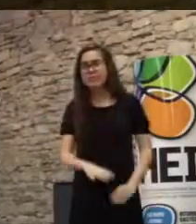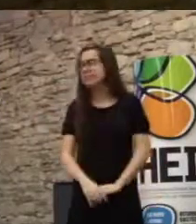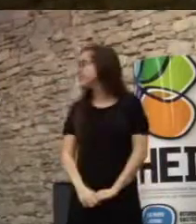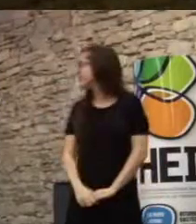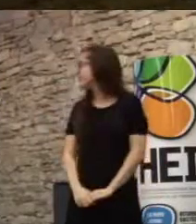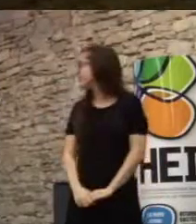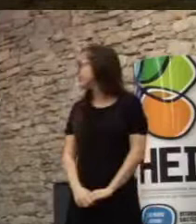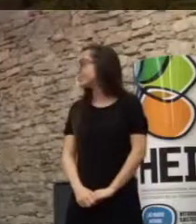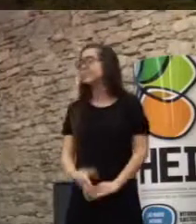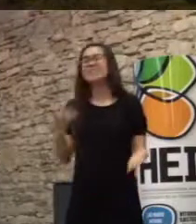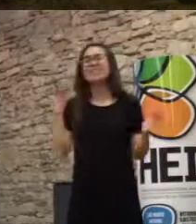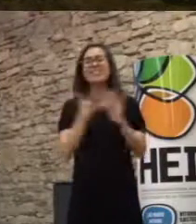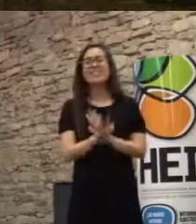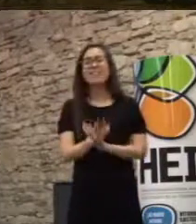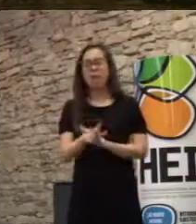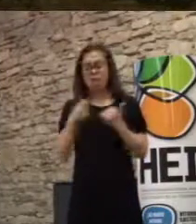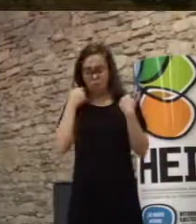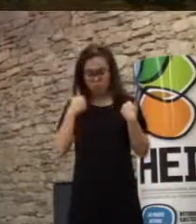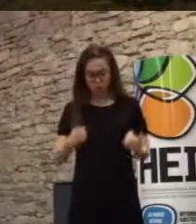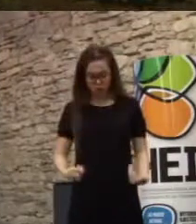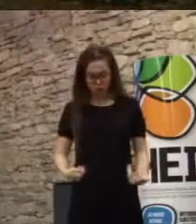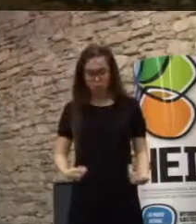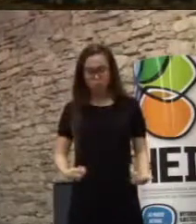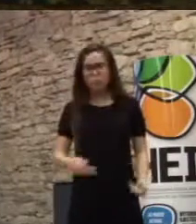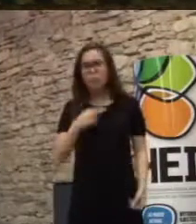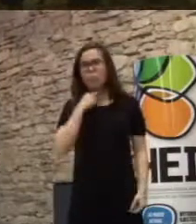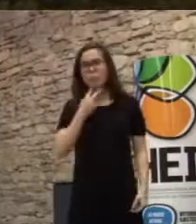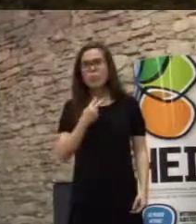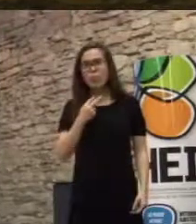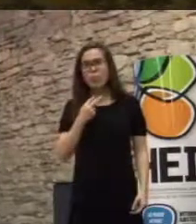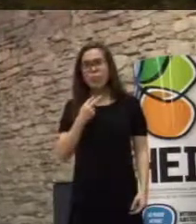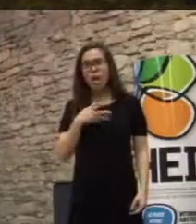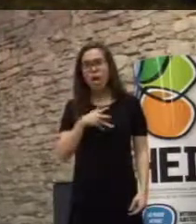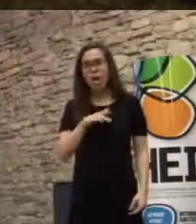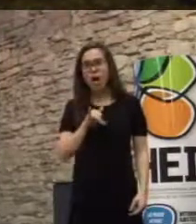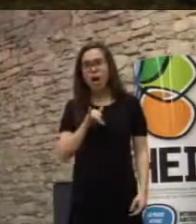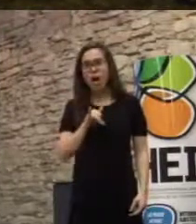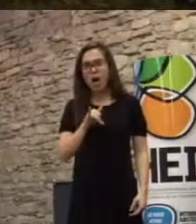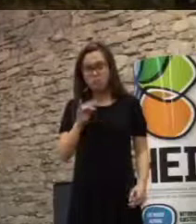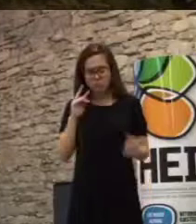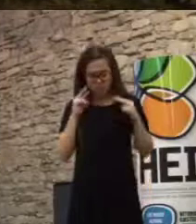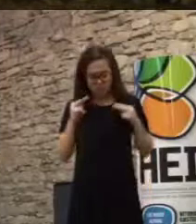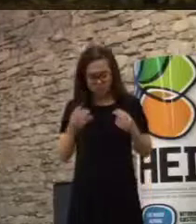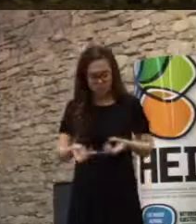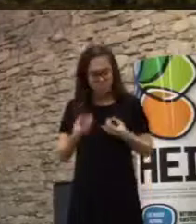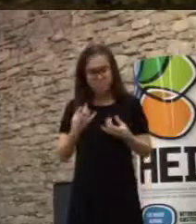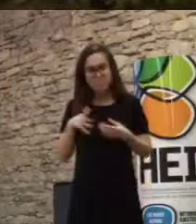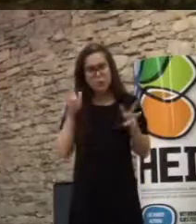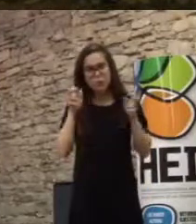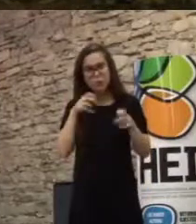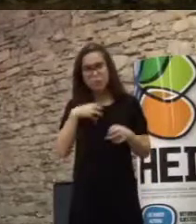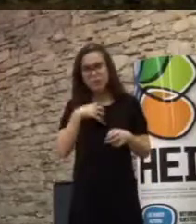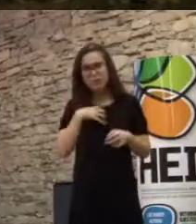tu cuerpo habla tan alto que lo que tú dices no lo puedo oír que os transmite más mi voz